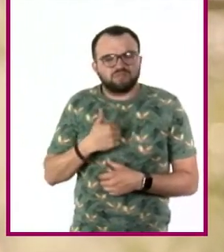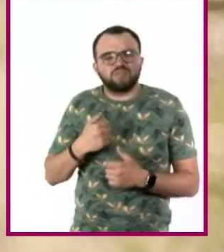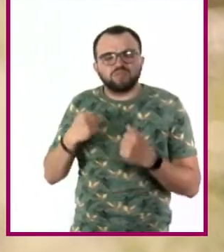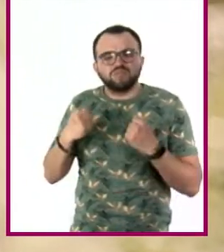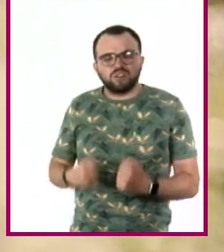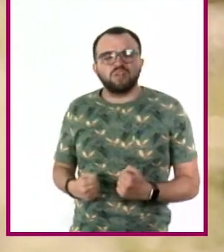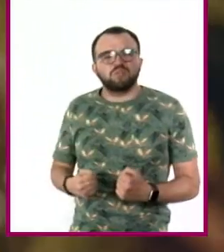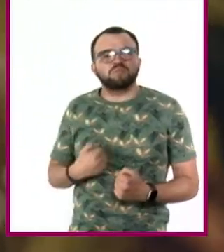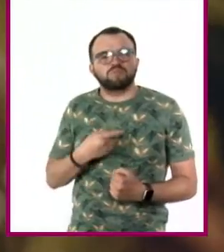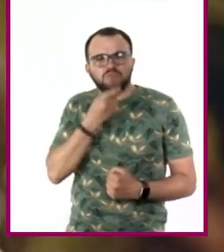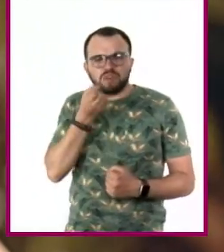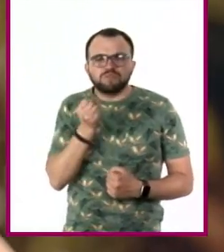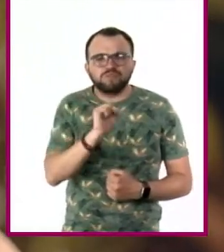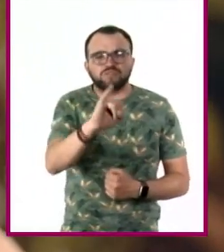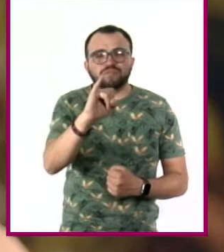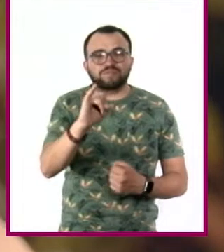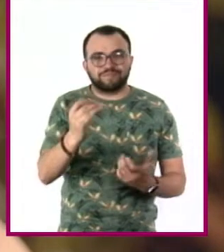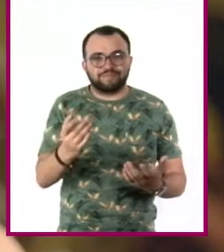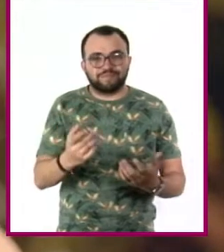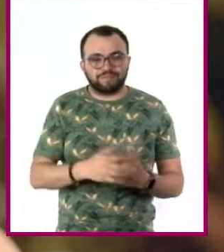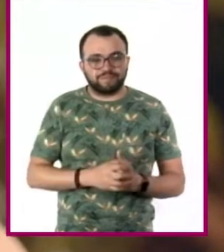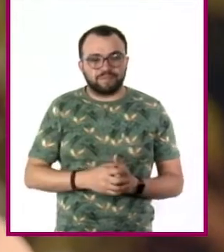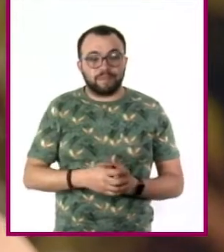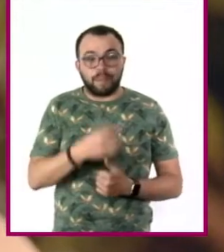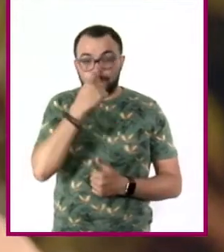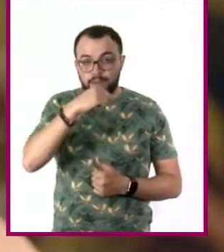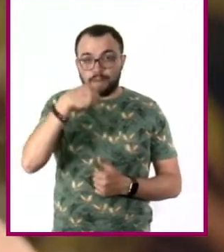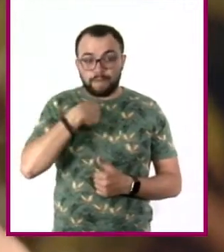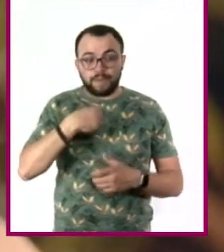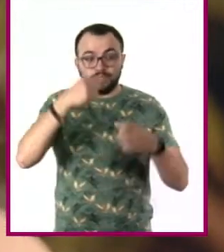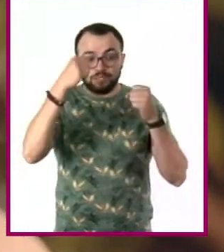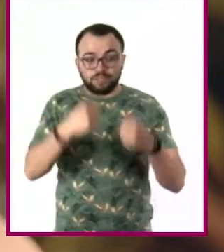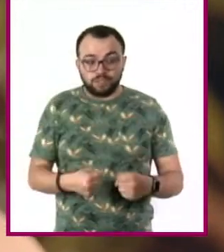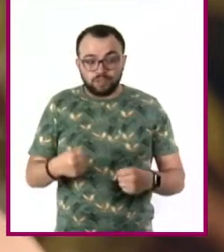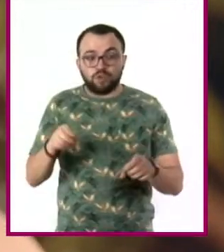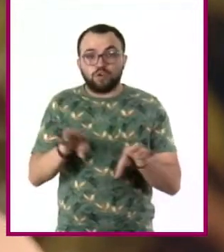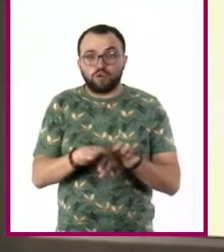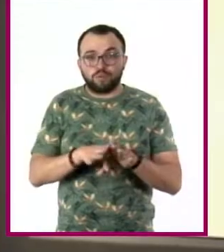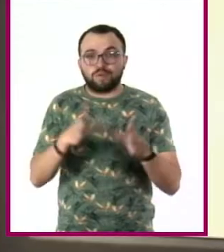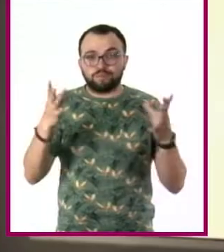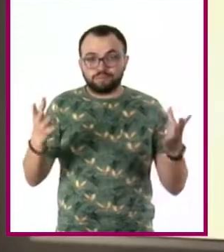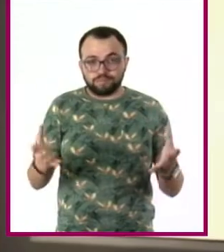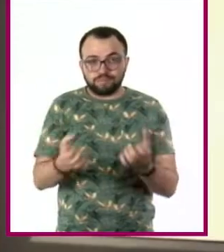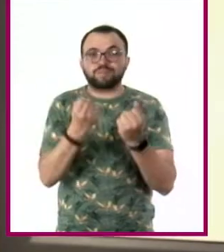sí. Para mí la seguridad es garantizar el bienestar de uno mismo.